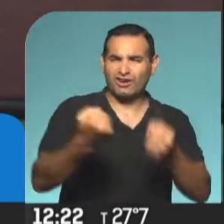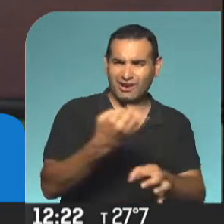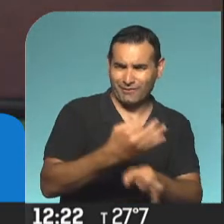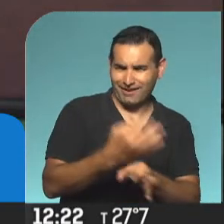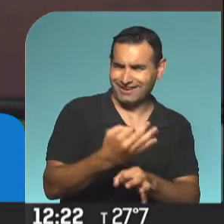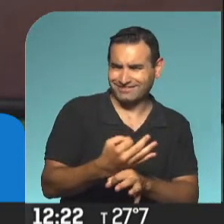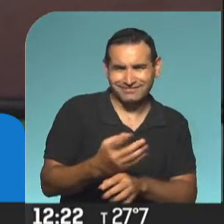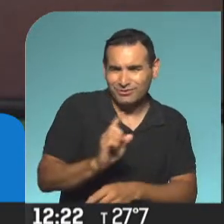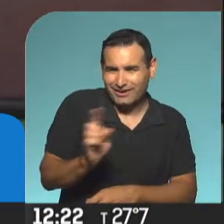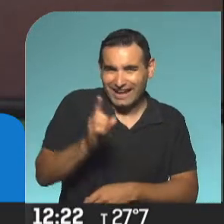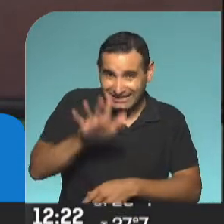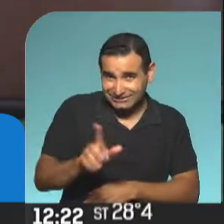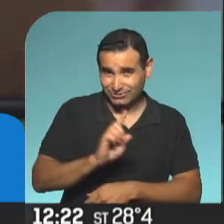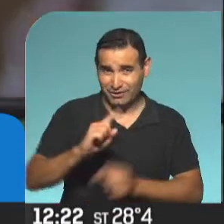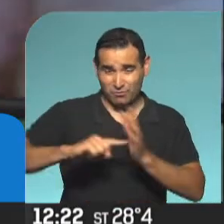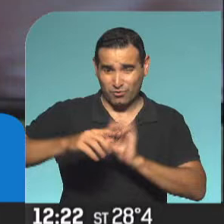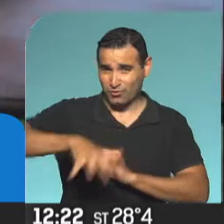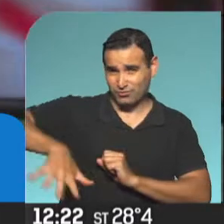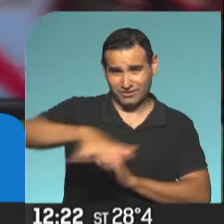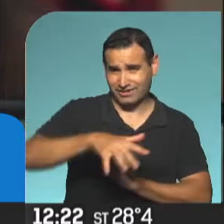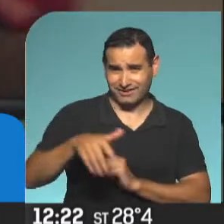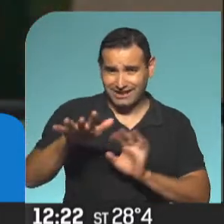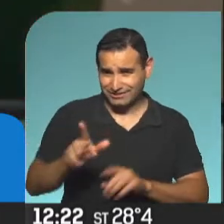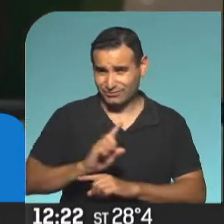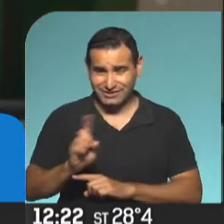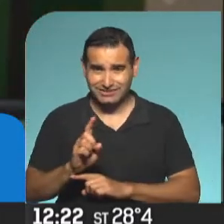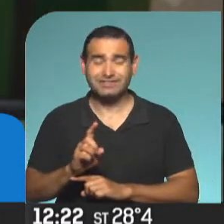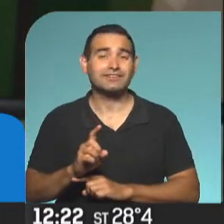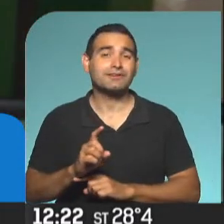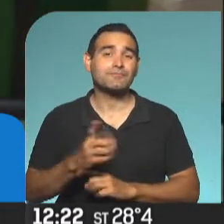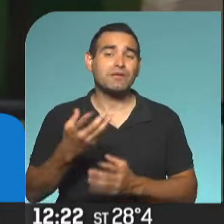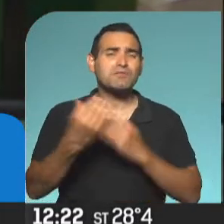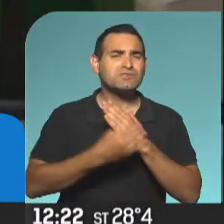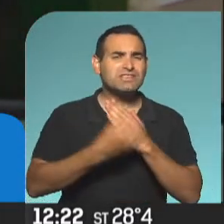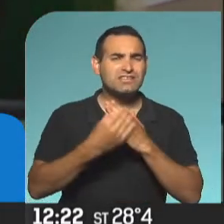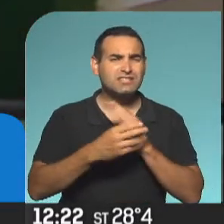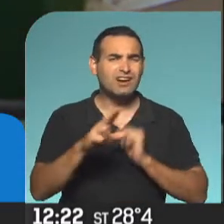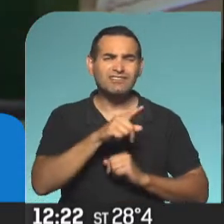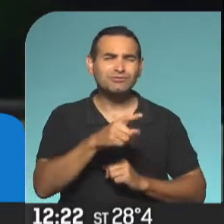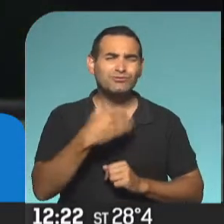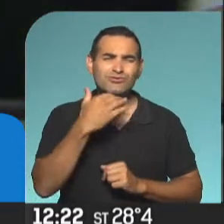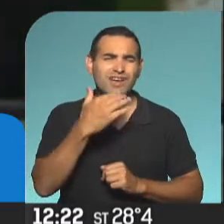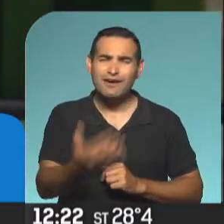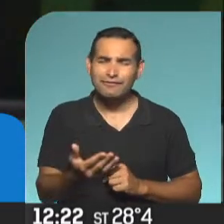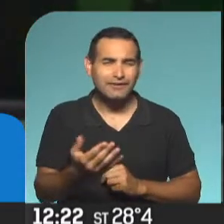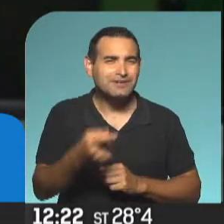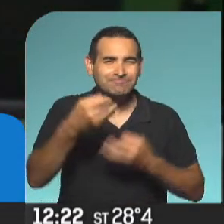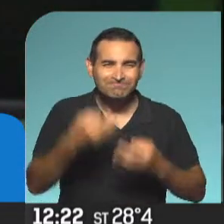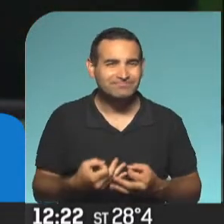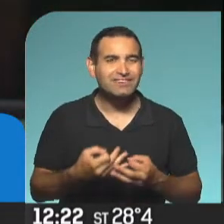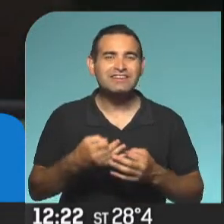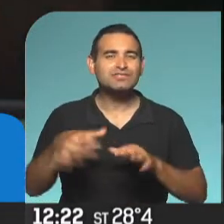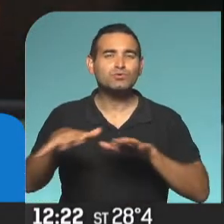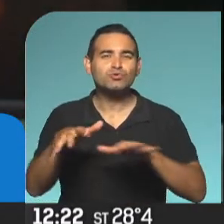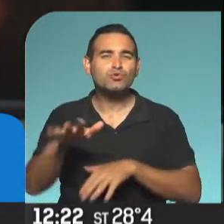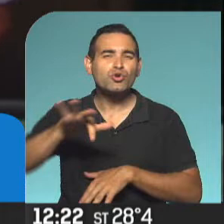desconocer la realidad de la Ciudad de Buenos Aires, pero no solo desconocer la realidad de la Ciudad de Buenos Aires, sino que esta ministra desconoce profundamente lo que sucede todos los